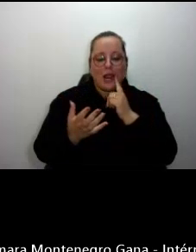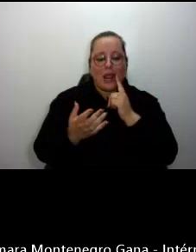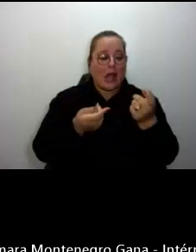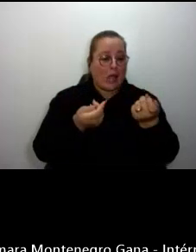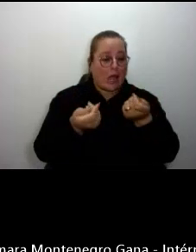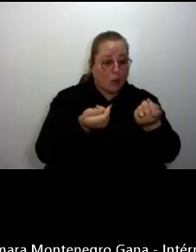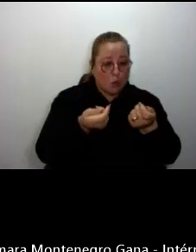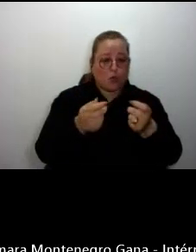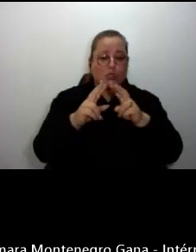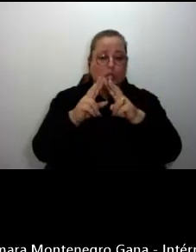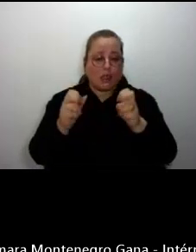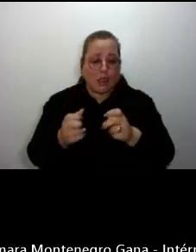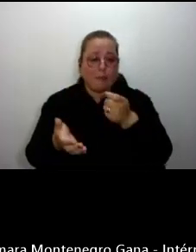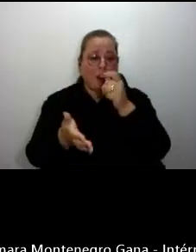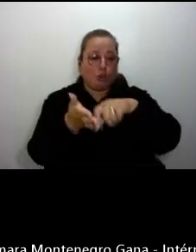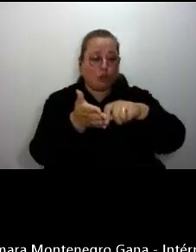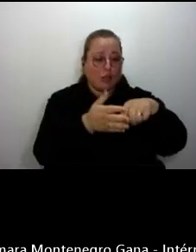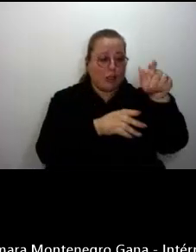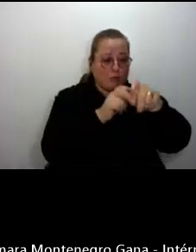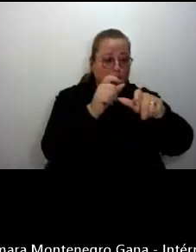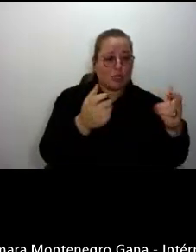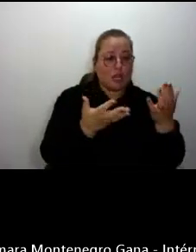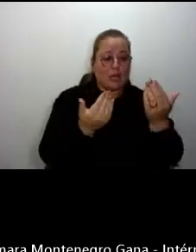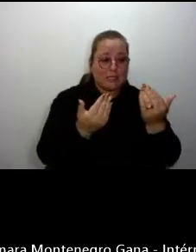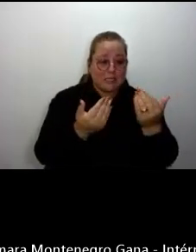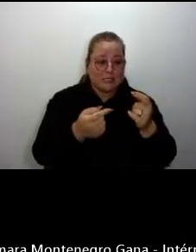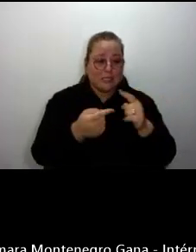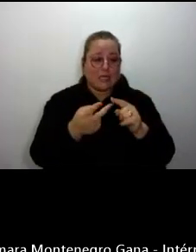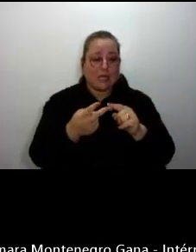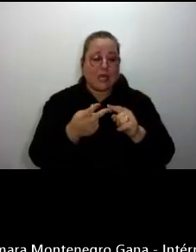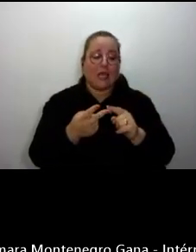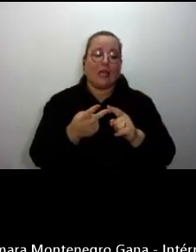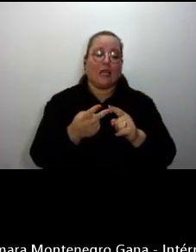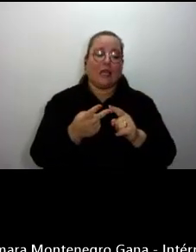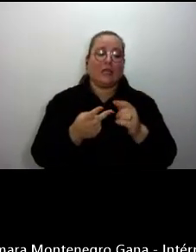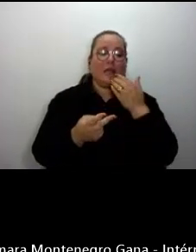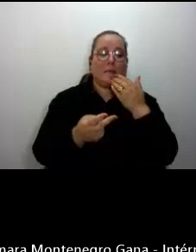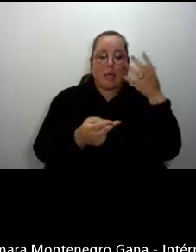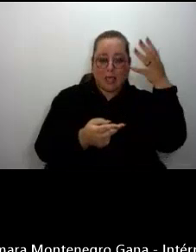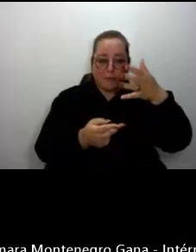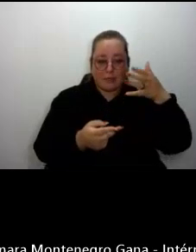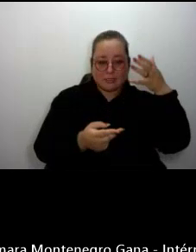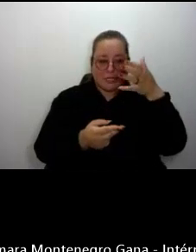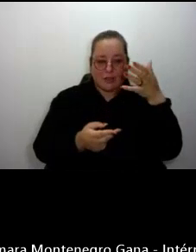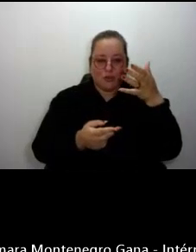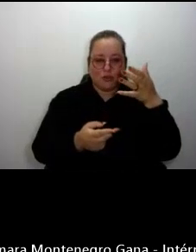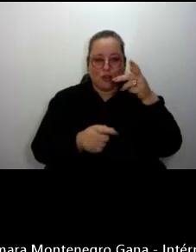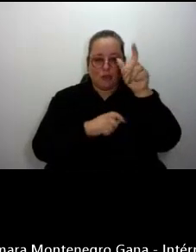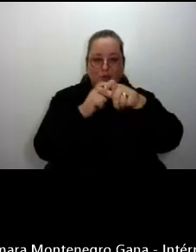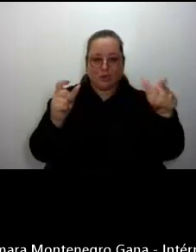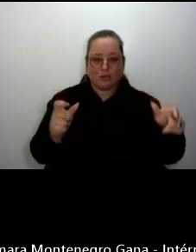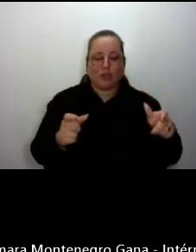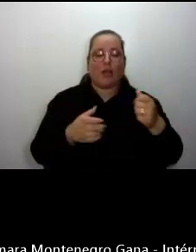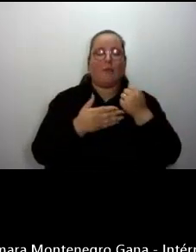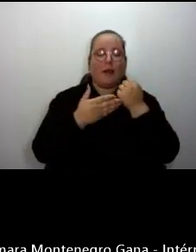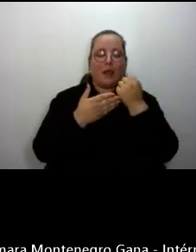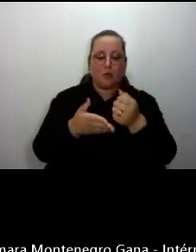¿verdad?, contratando el personal que se requiere y capacitando también, ¿verdad?, a este personal para poder